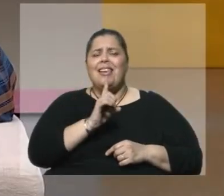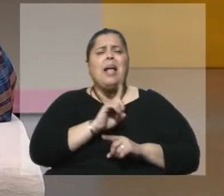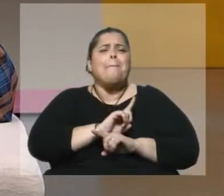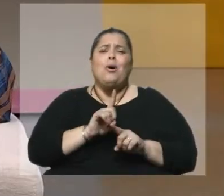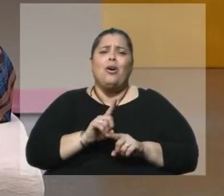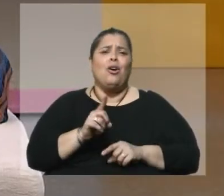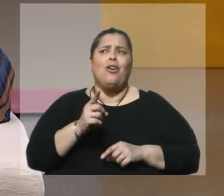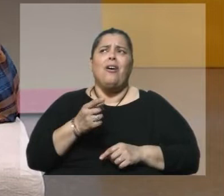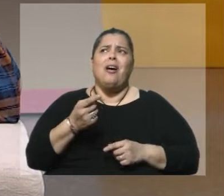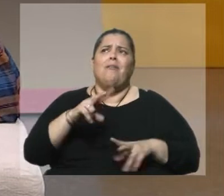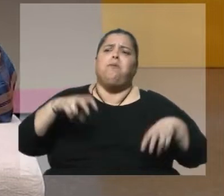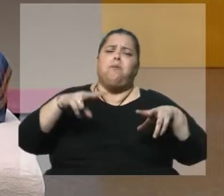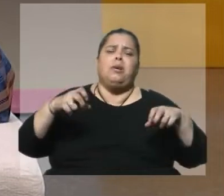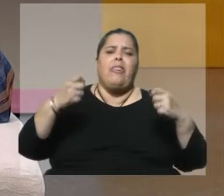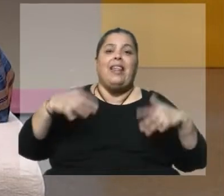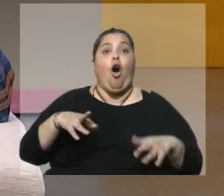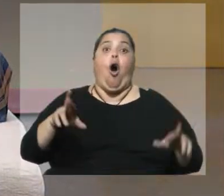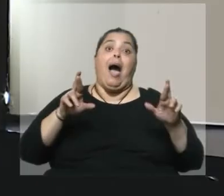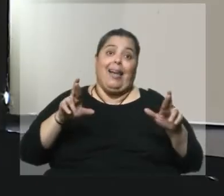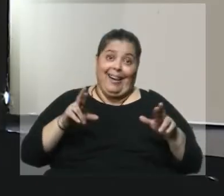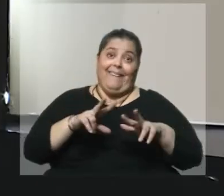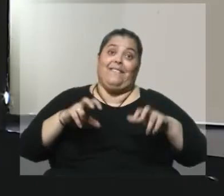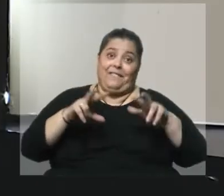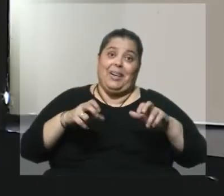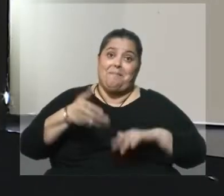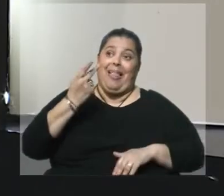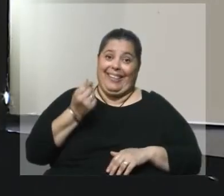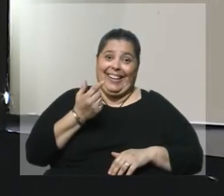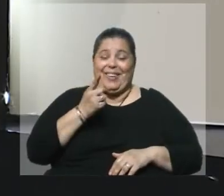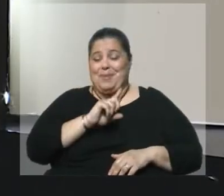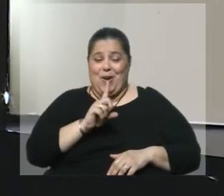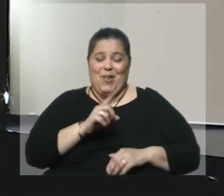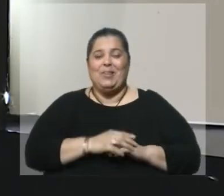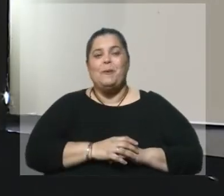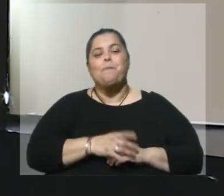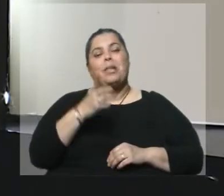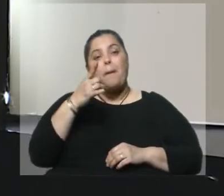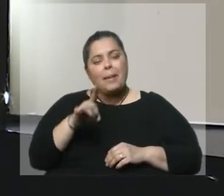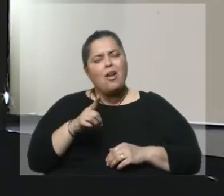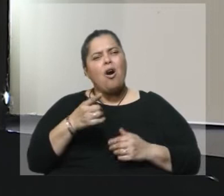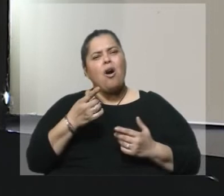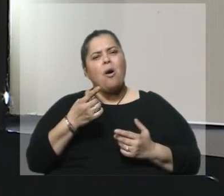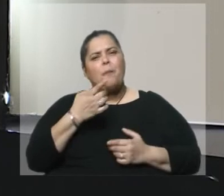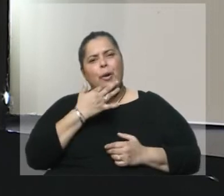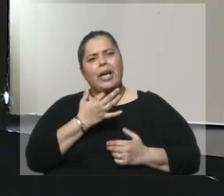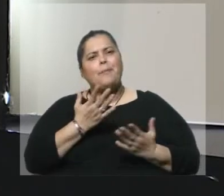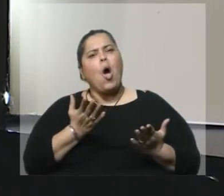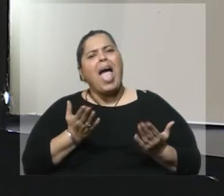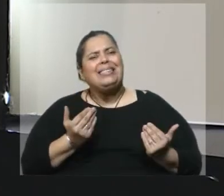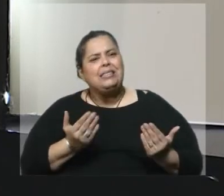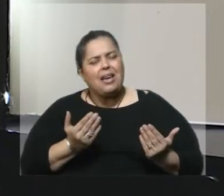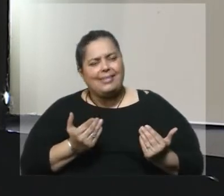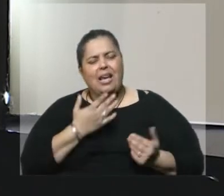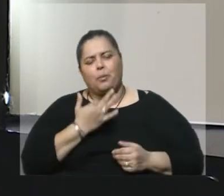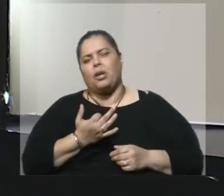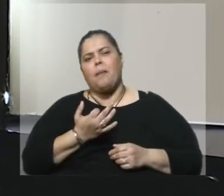hecho con todo el dinero que yo quisiera. No, está muy bien, está muy bien. Pero las exigencias, iba a eso, ¿no? A lo que, por ejemplo,